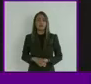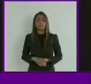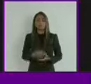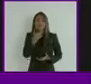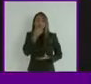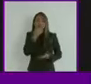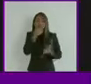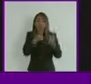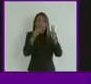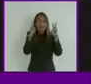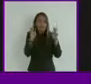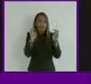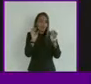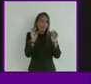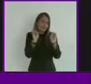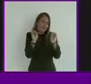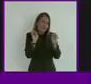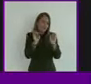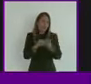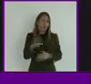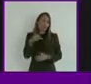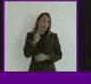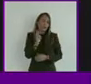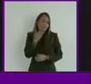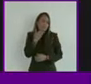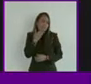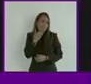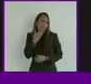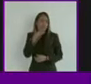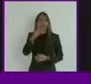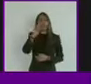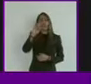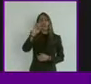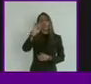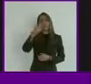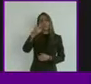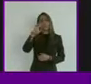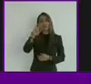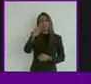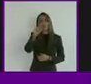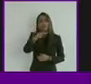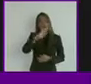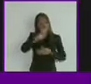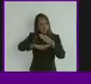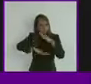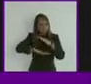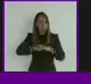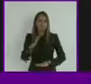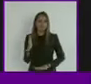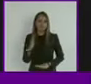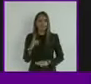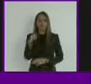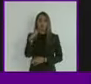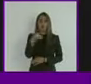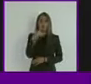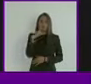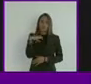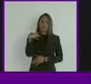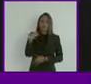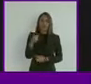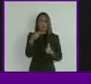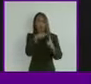protocolo. Entonces, qué padre, Diego, que hayas logrado sacar adelante el conversatorio, que haga solución a Betty, porque